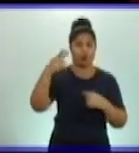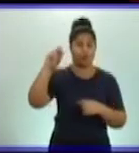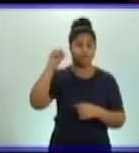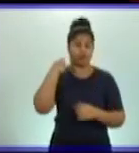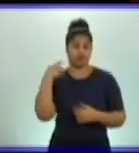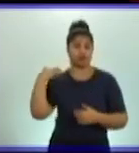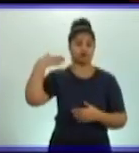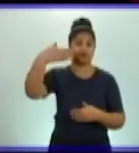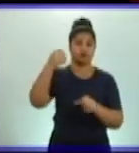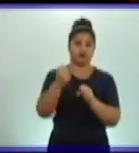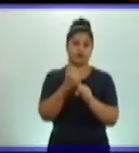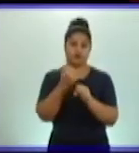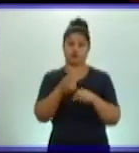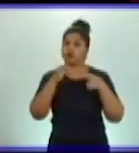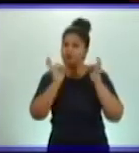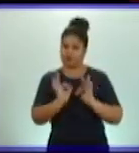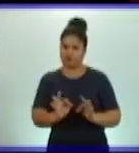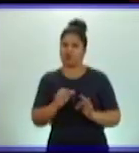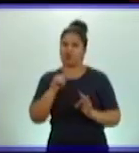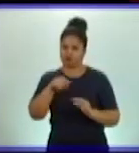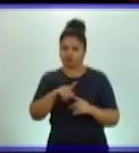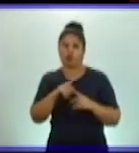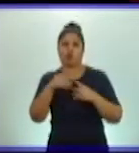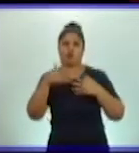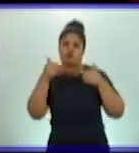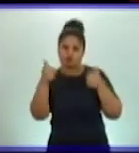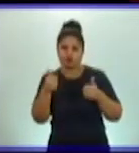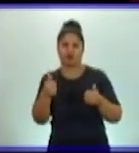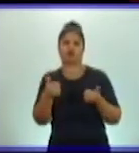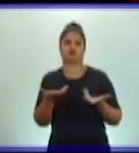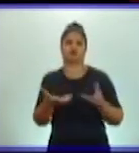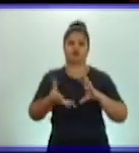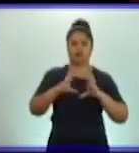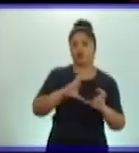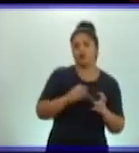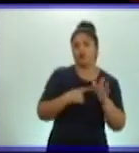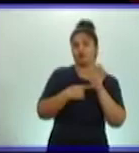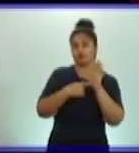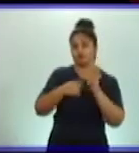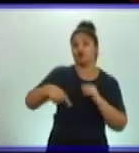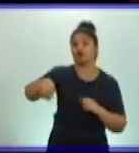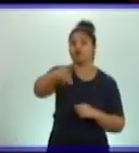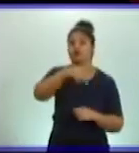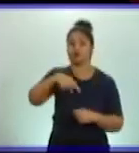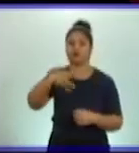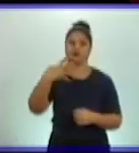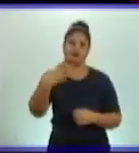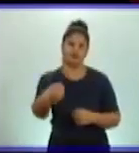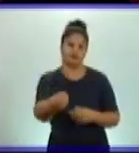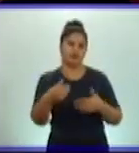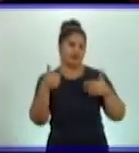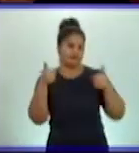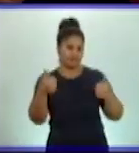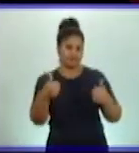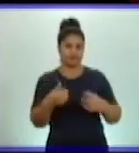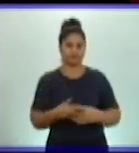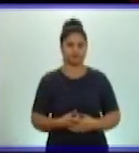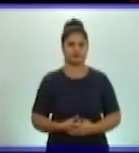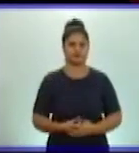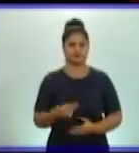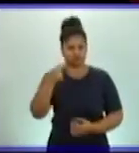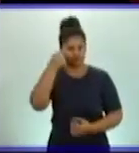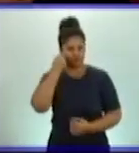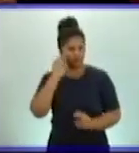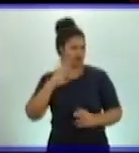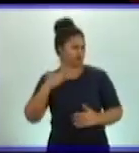me han dado grandes resultados. Por tanto, hoy vamos a detenernos y vamos a tratar de ver cuáles son esos consejos,